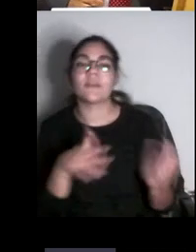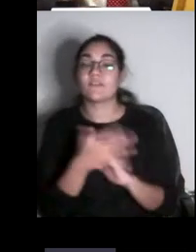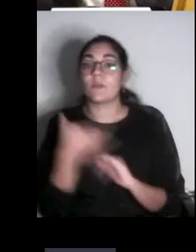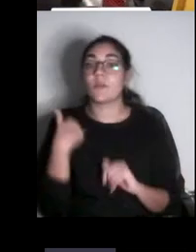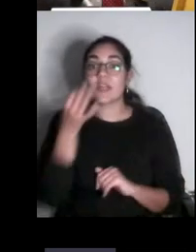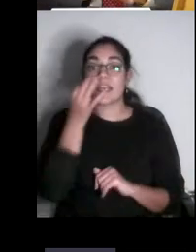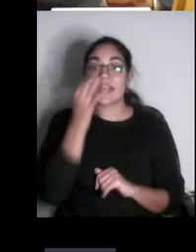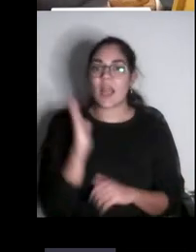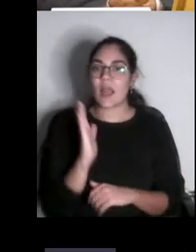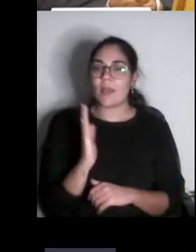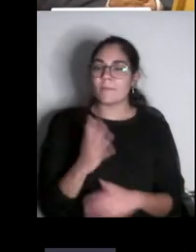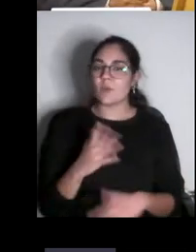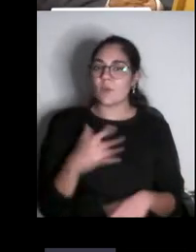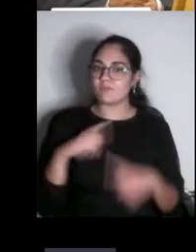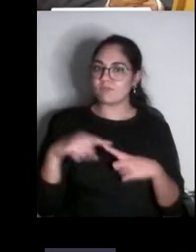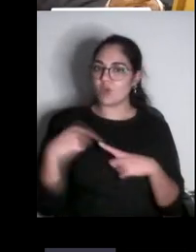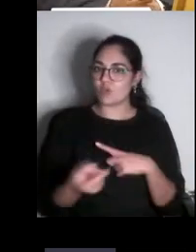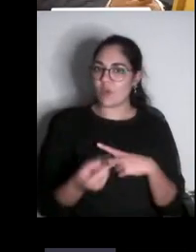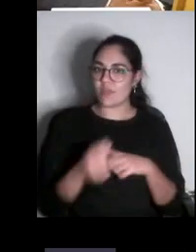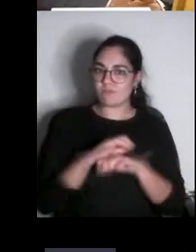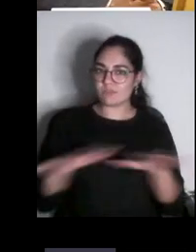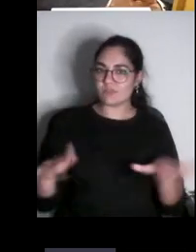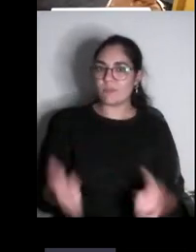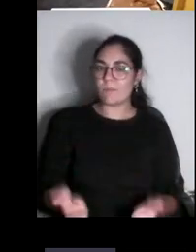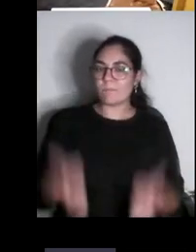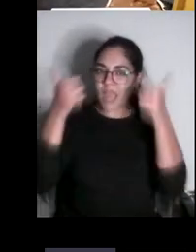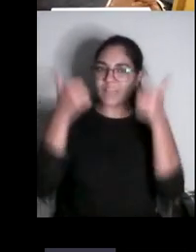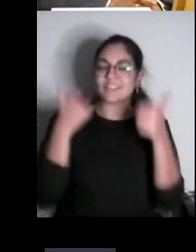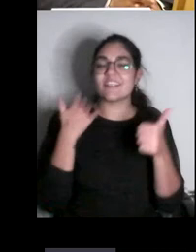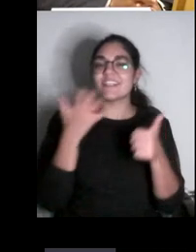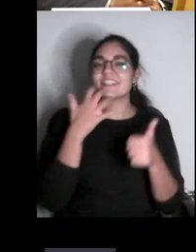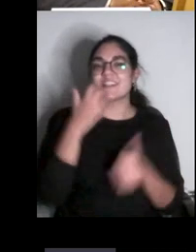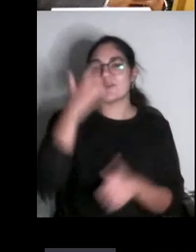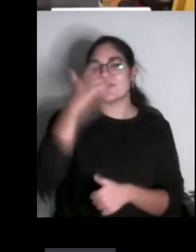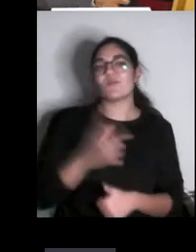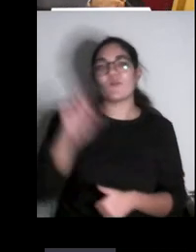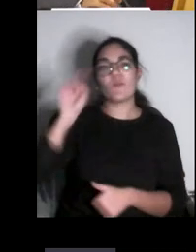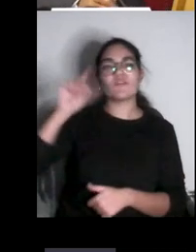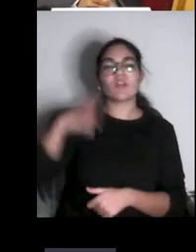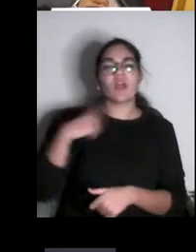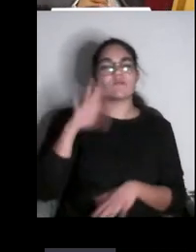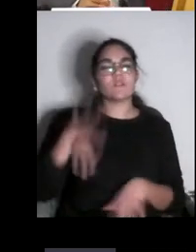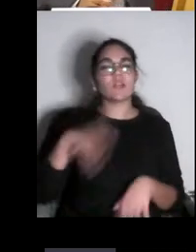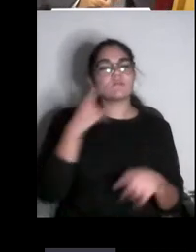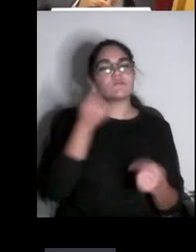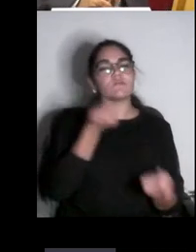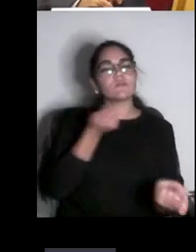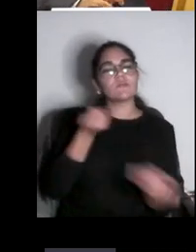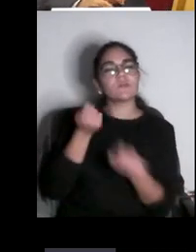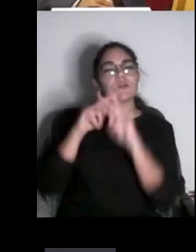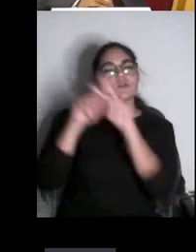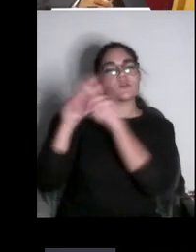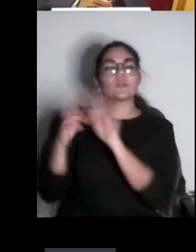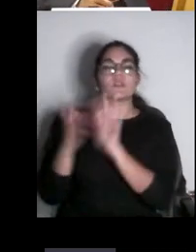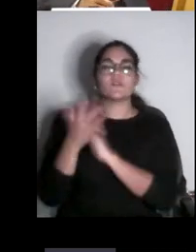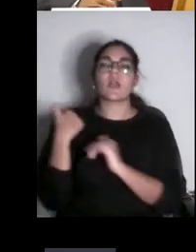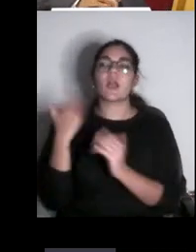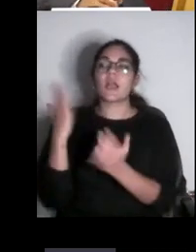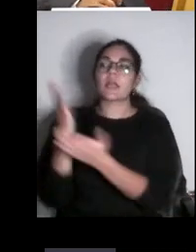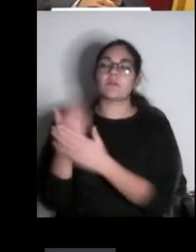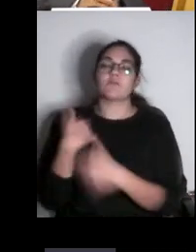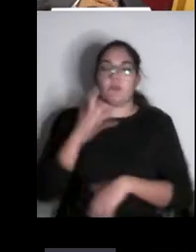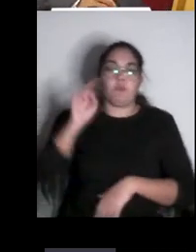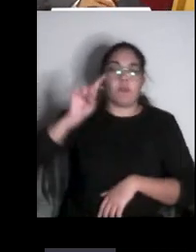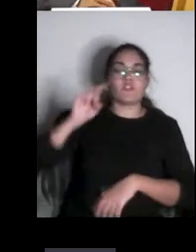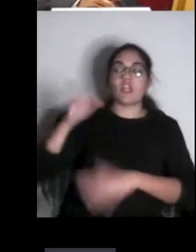aquellos alumnos, como os decía, de los docentes que realizan la observación. Es decir, aquellos docentes que entran en las clases de los demás